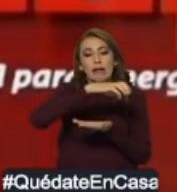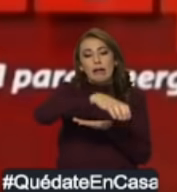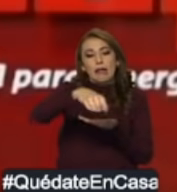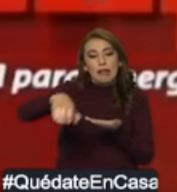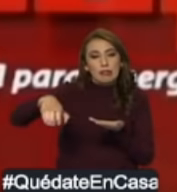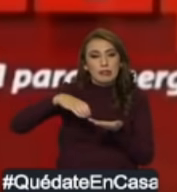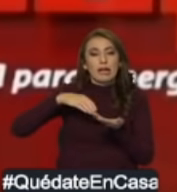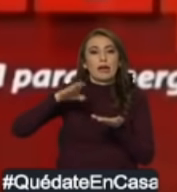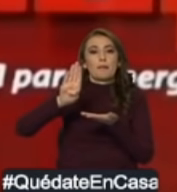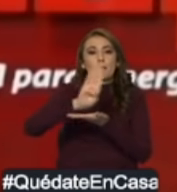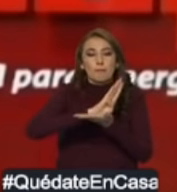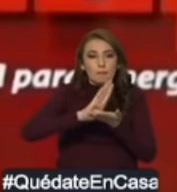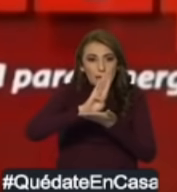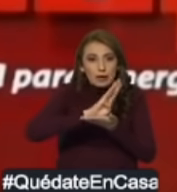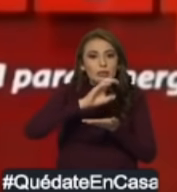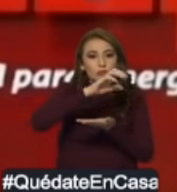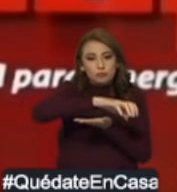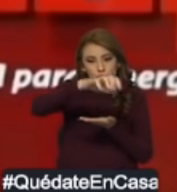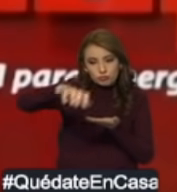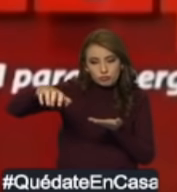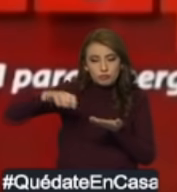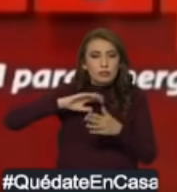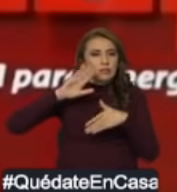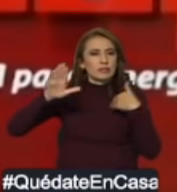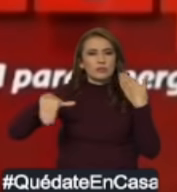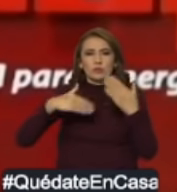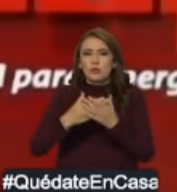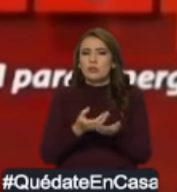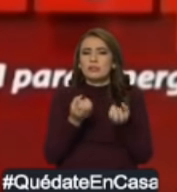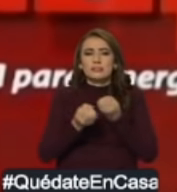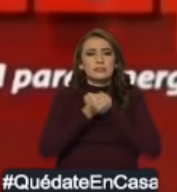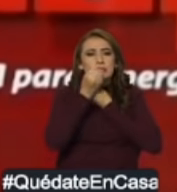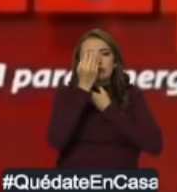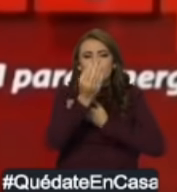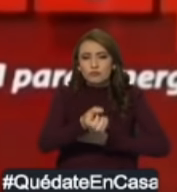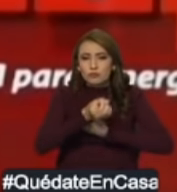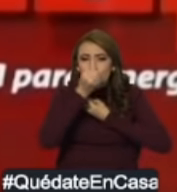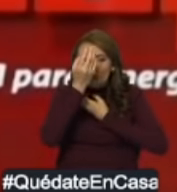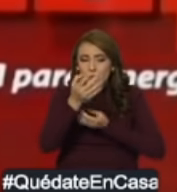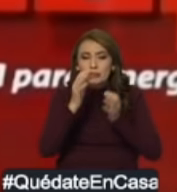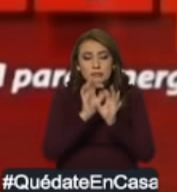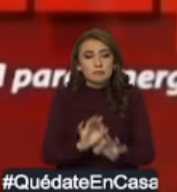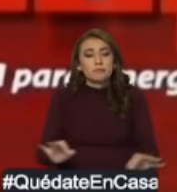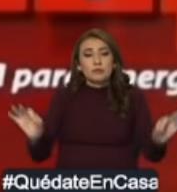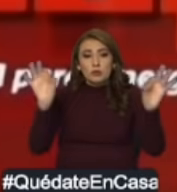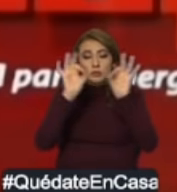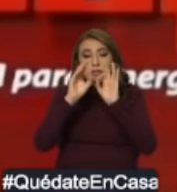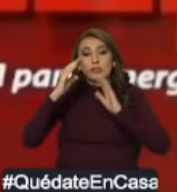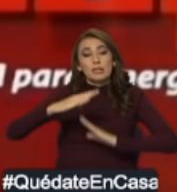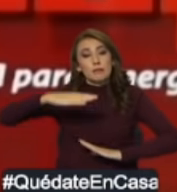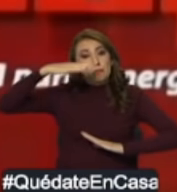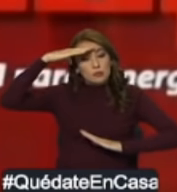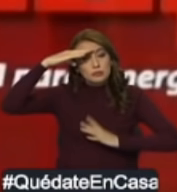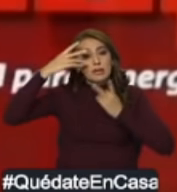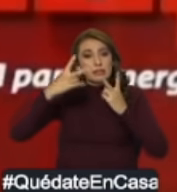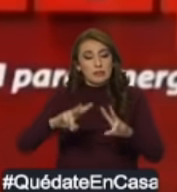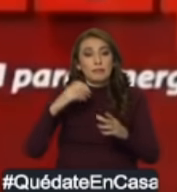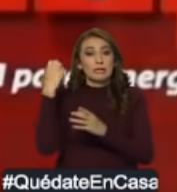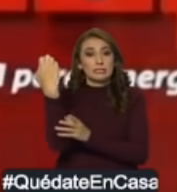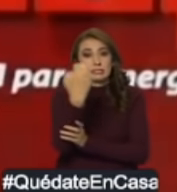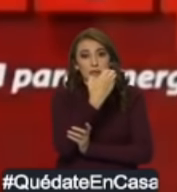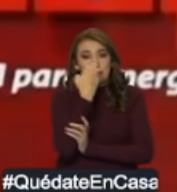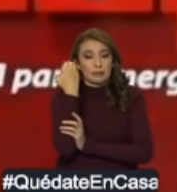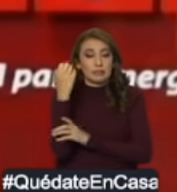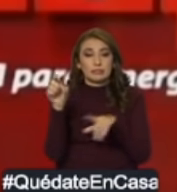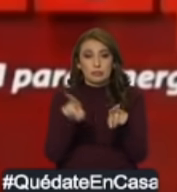Los informes del Ministerio de Salud de todas las provincias dividido por todos los cantones y la información de Policía Nacional y de emergencias de